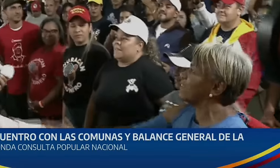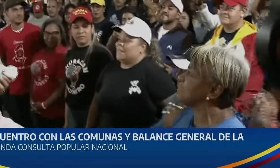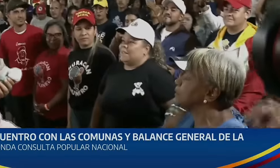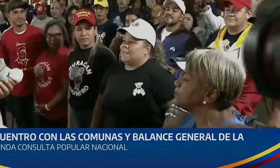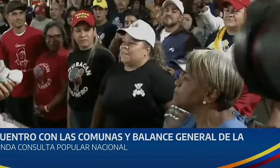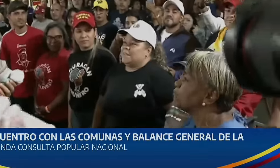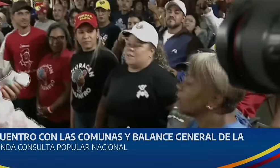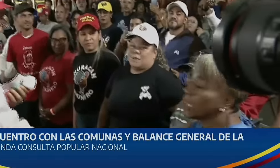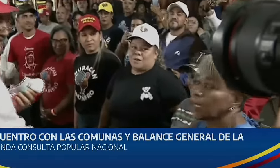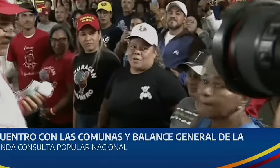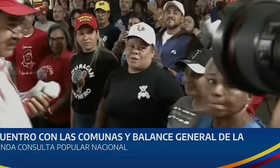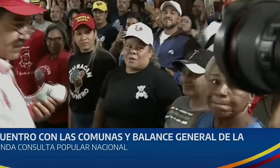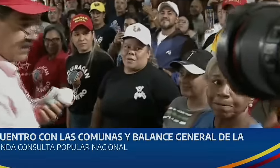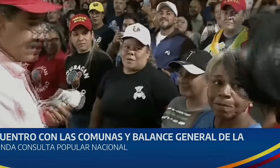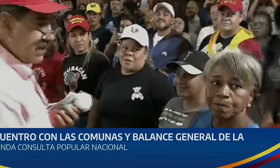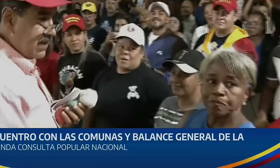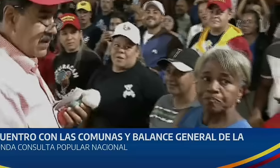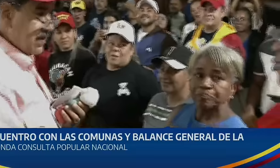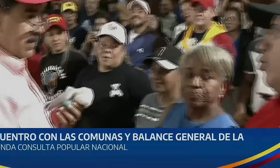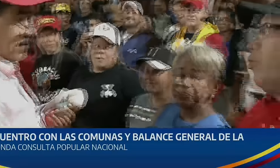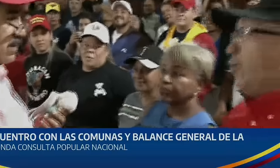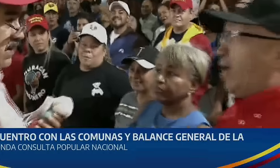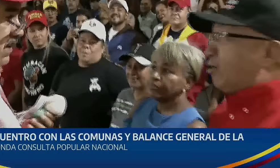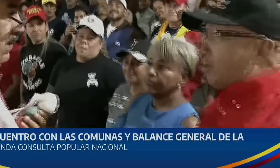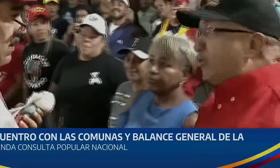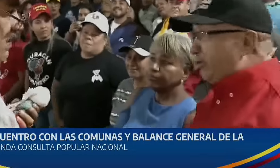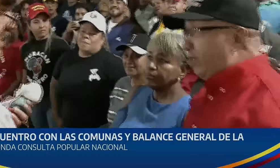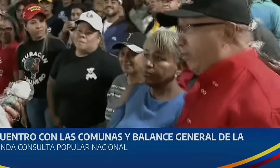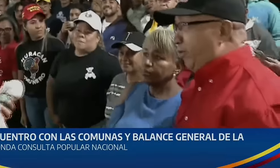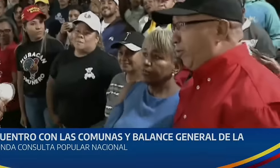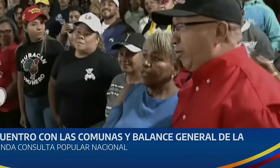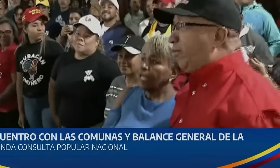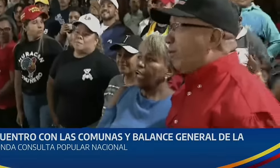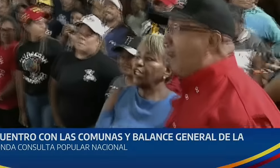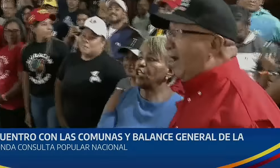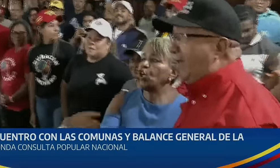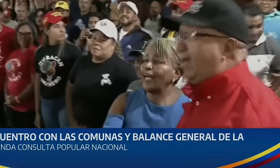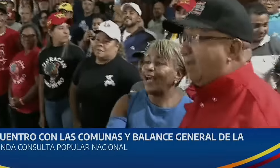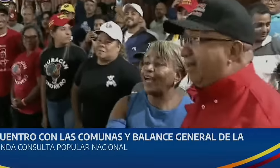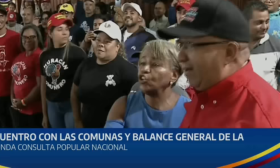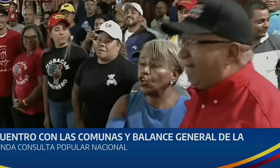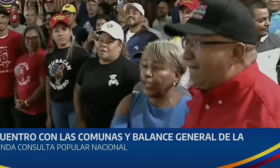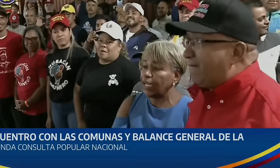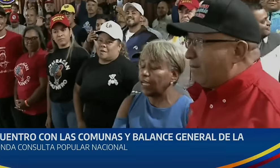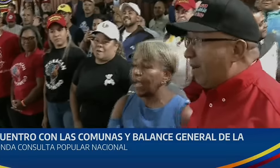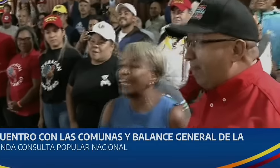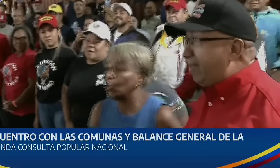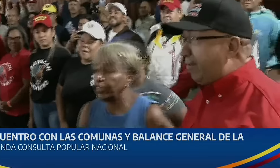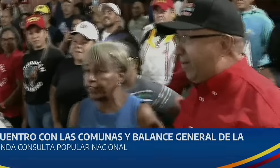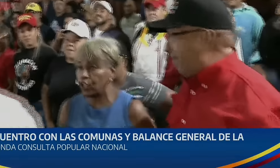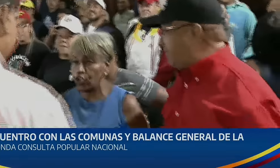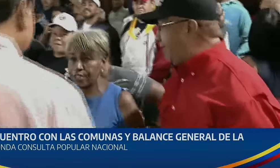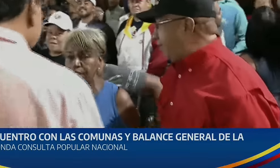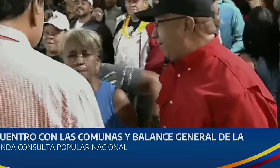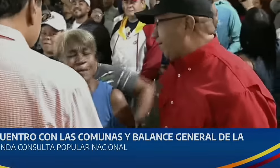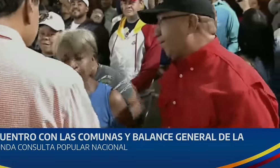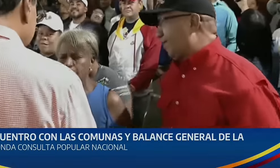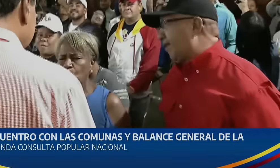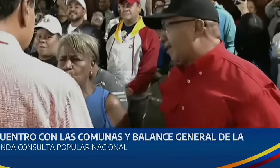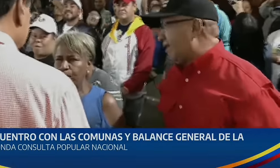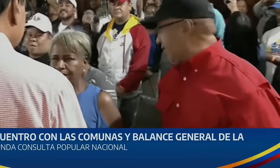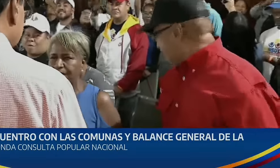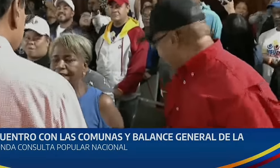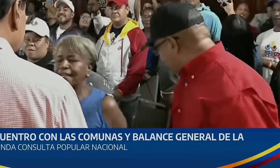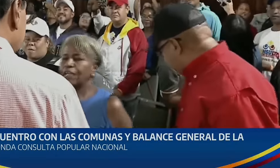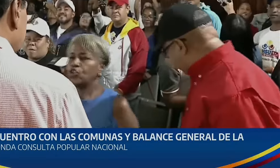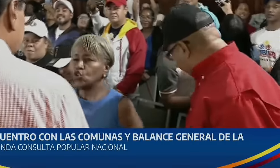su rol, pero desde las calles, su rol desde las comunidades, con el pueblo, con ese pueblo que salió a votar masivamente